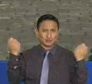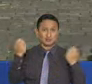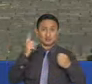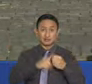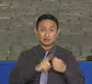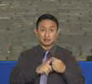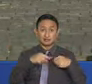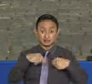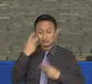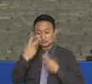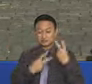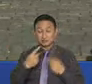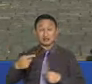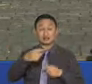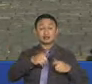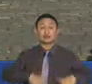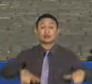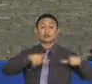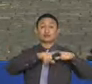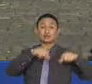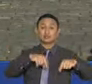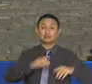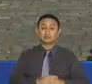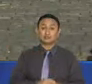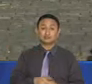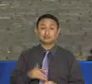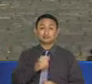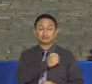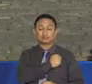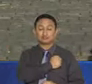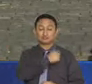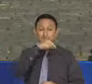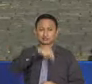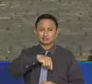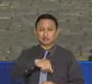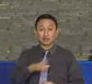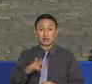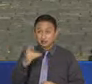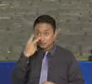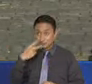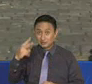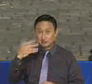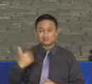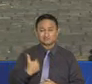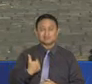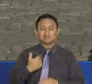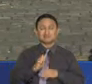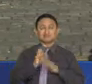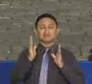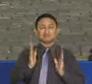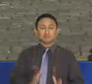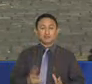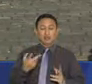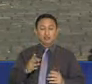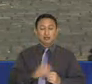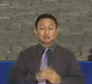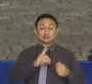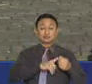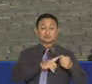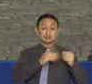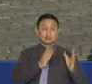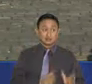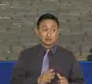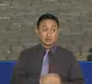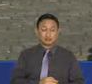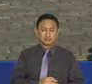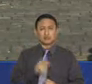Dios que visitando estos lugares Estos espacios tradicionales que nos enorgullecen como Ecuatorianos y también a los capitalinos